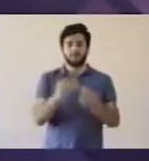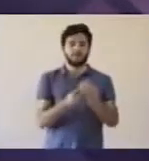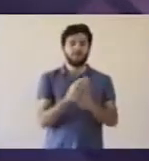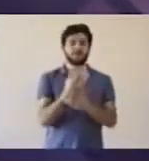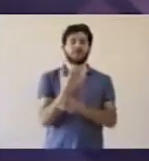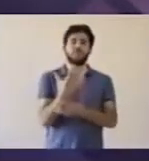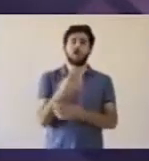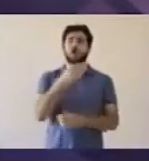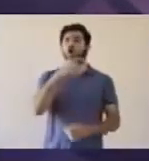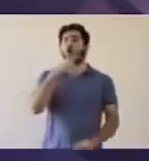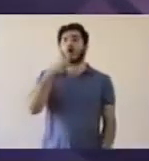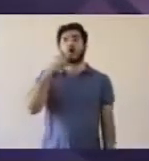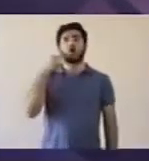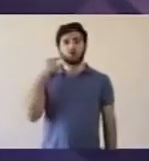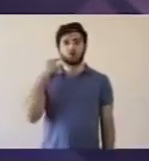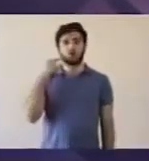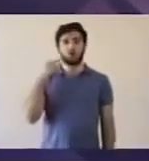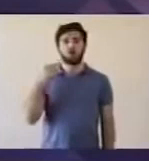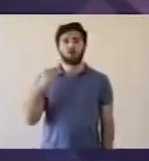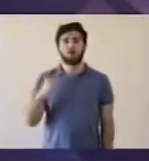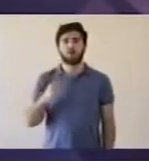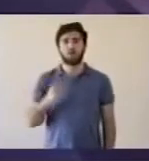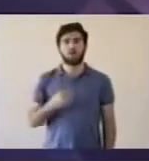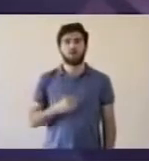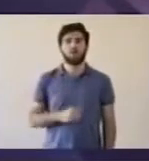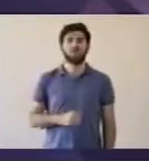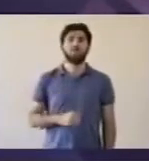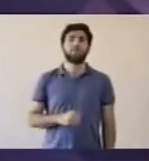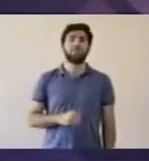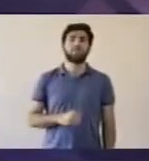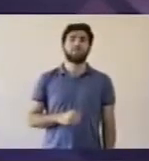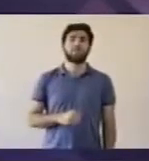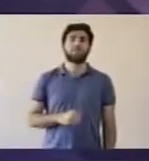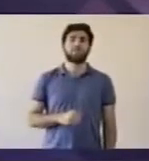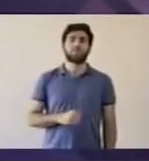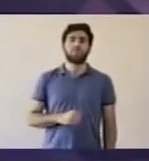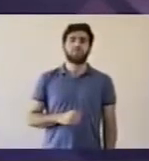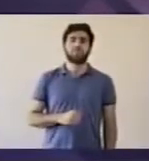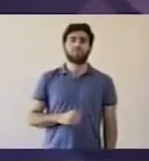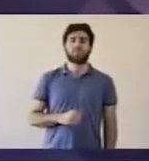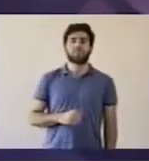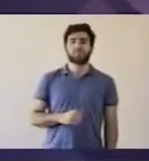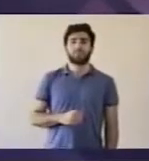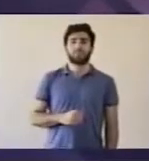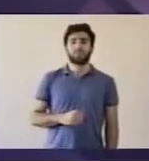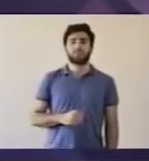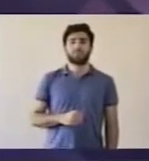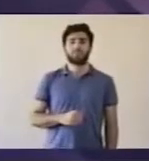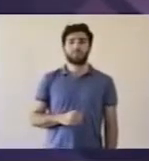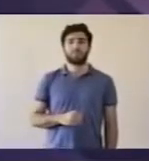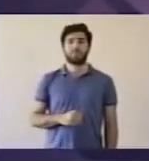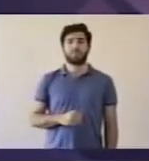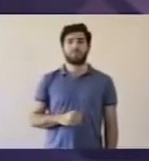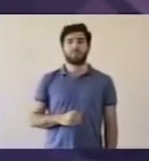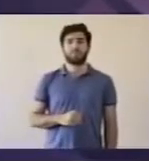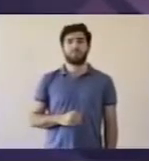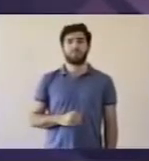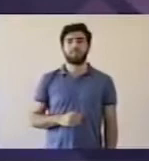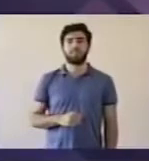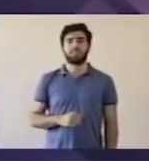Muy bien, entonces decimos Chiriri Tujlu. Otra vez,